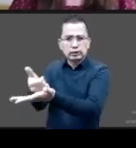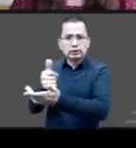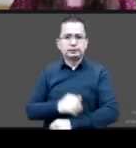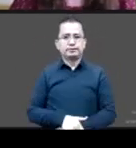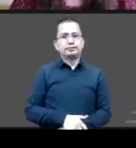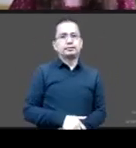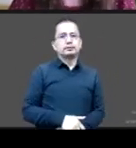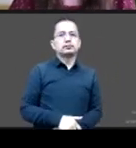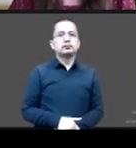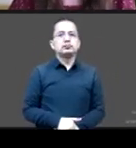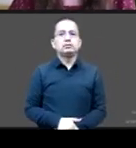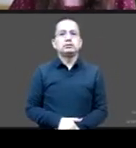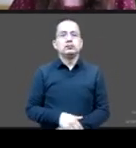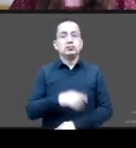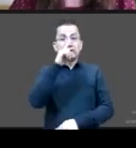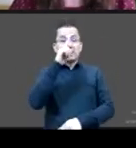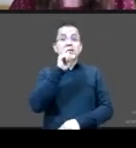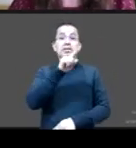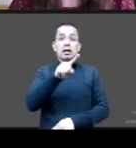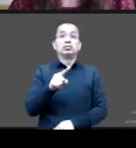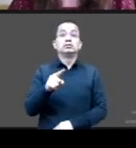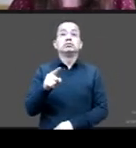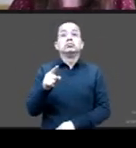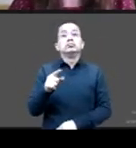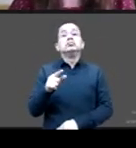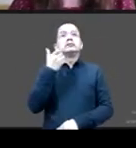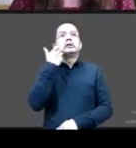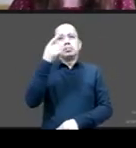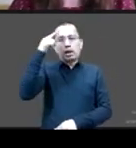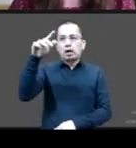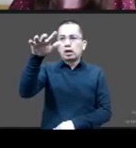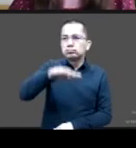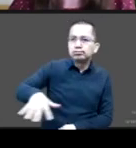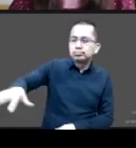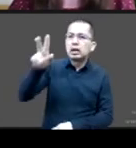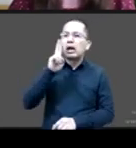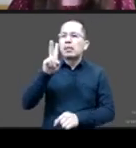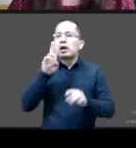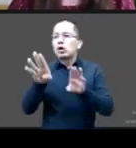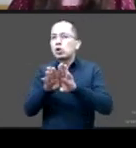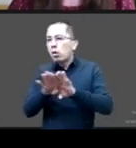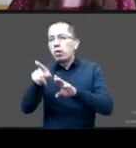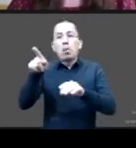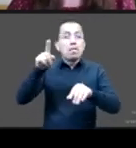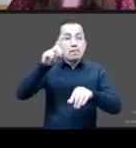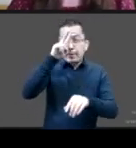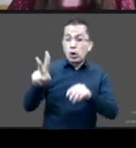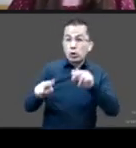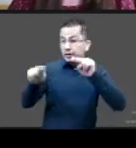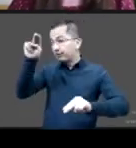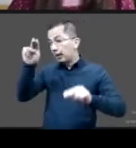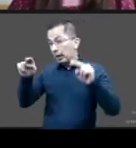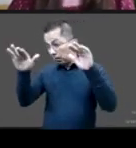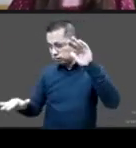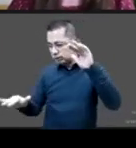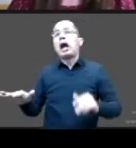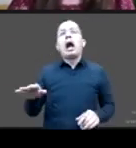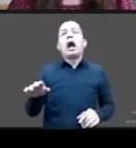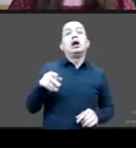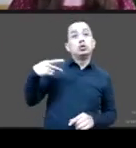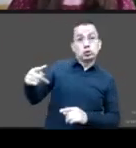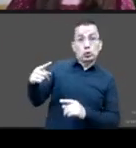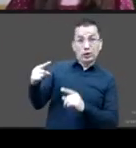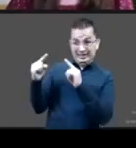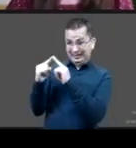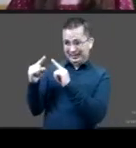busca diagnosticar niveles de marginación para buscar una mejor distribución de estos apoyos a través de los párrocos que son a veces los que